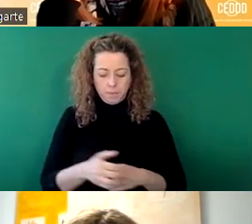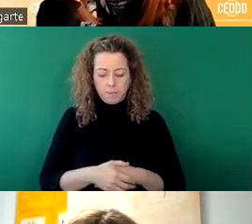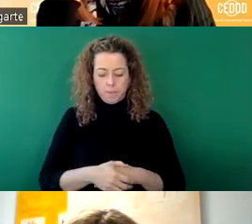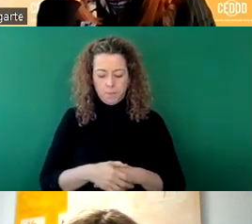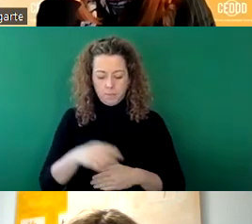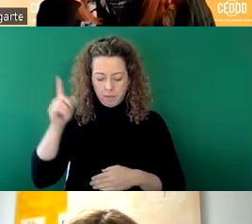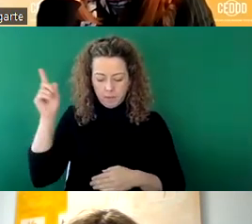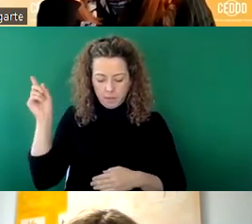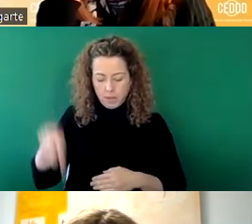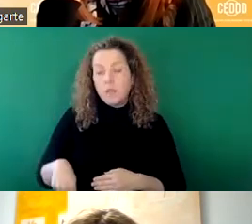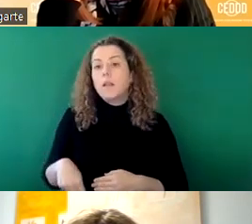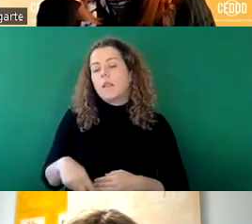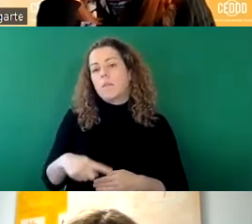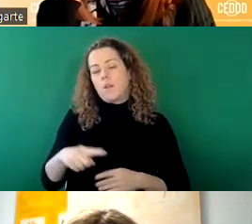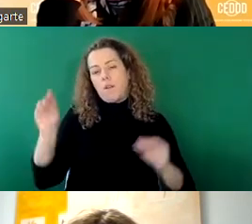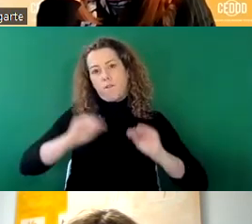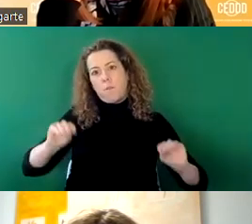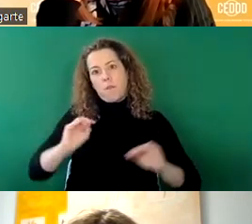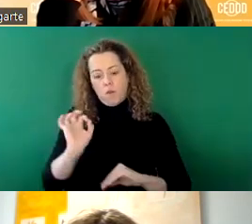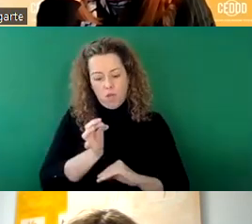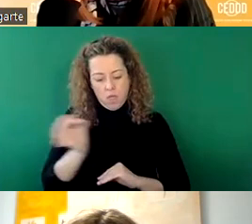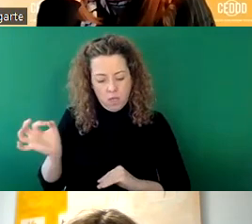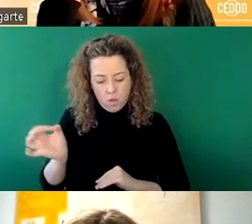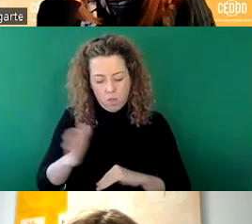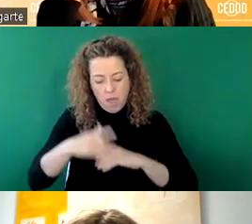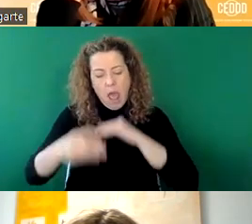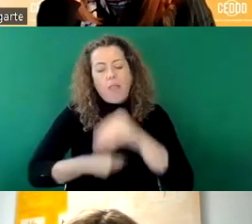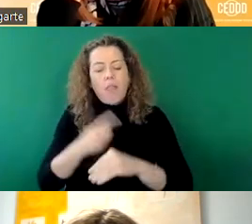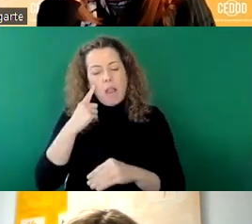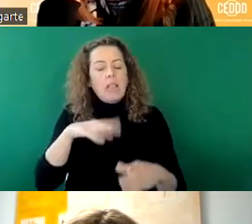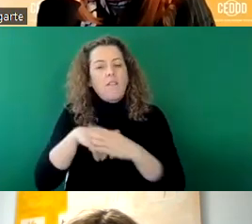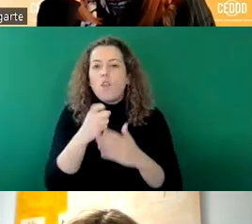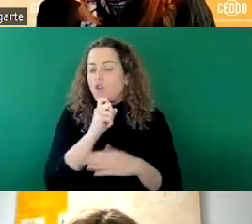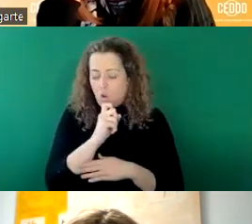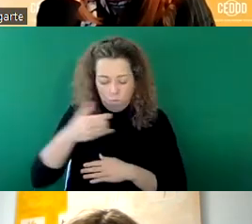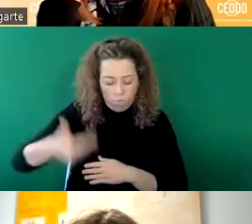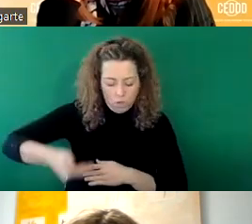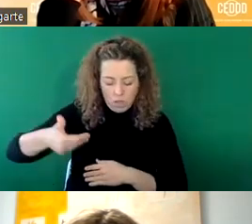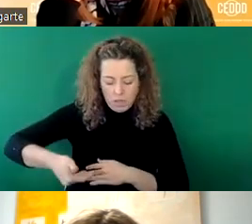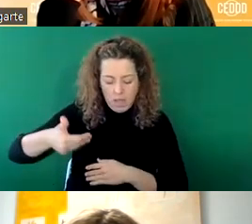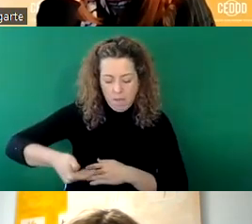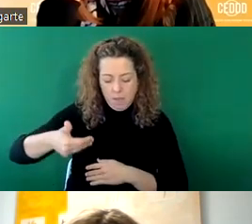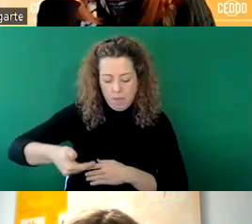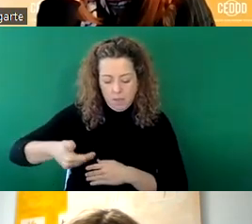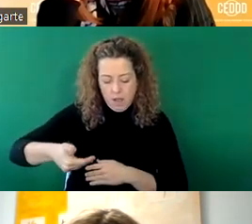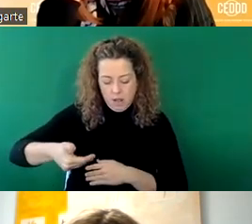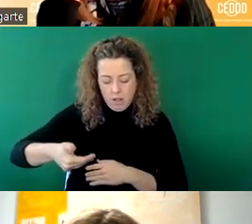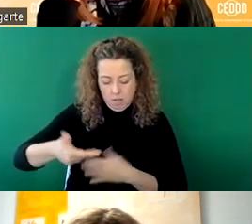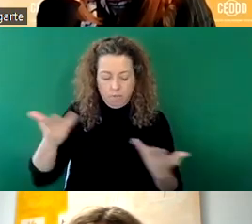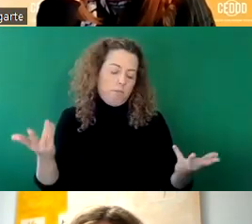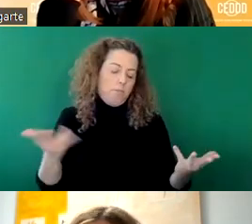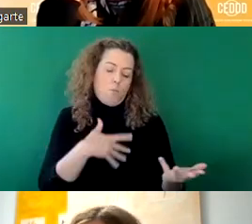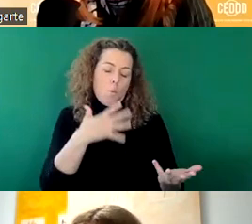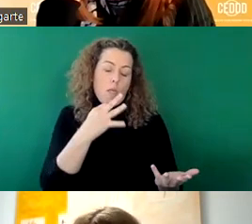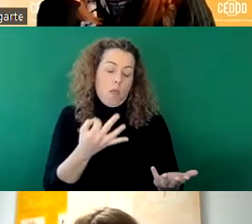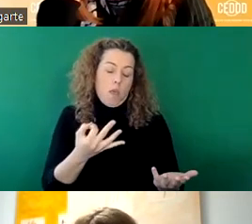tener una formación adecuada en cuanto a cómo hacer estas intervenciones es fundamental porque se puede producir pues una muerte